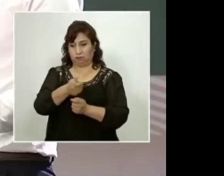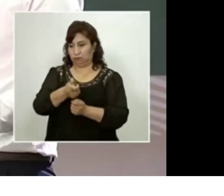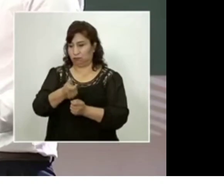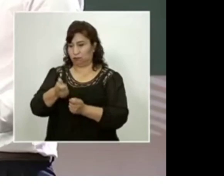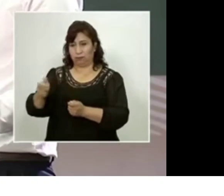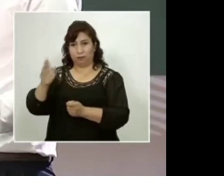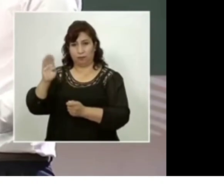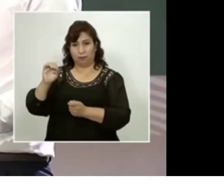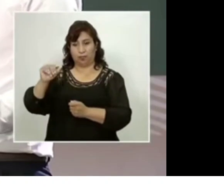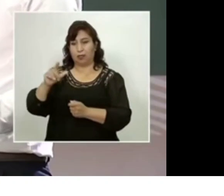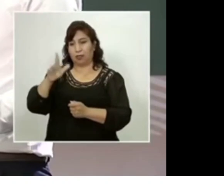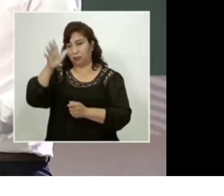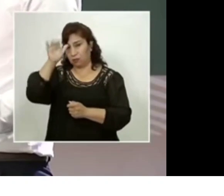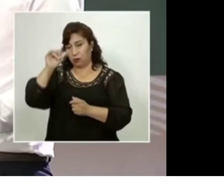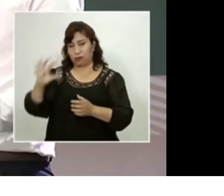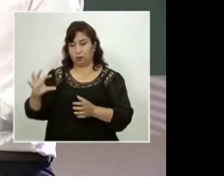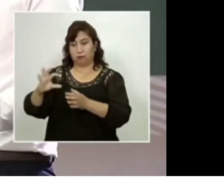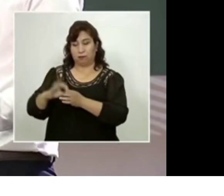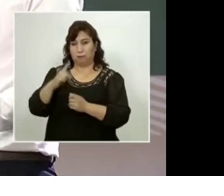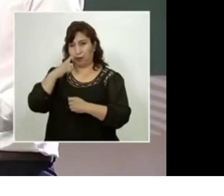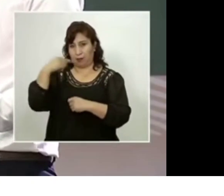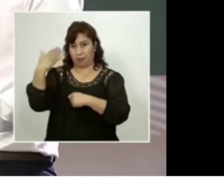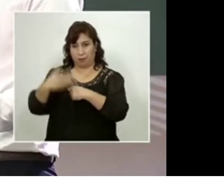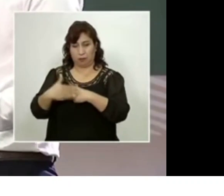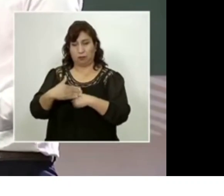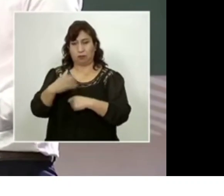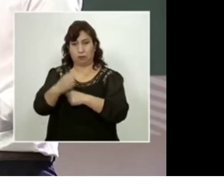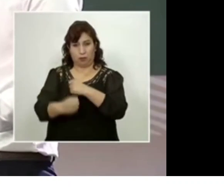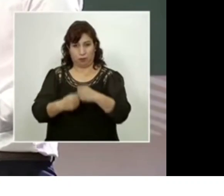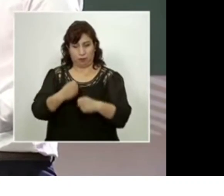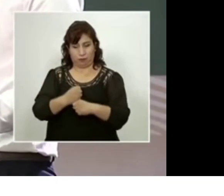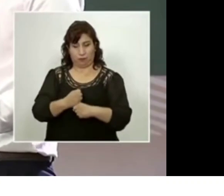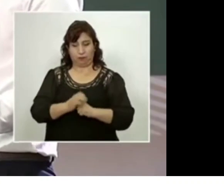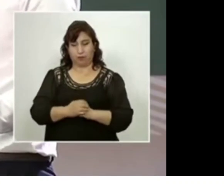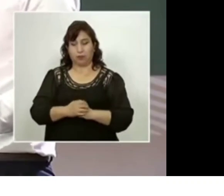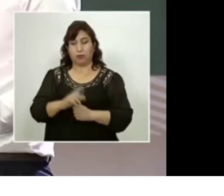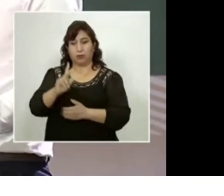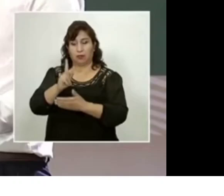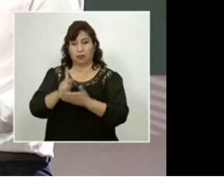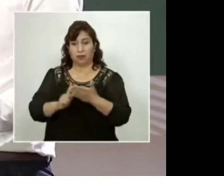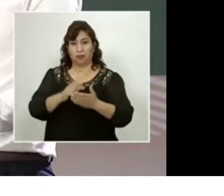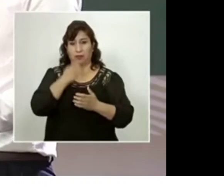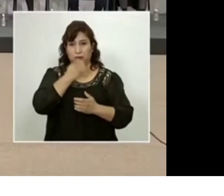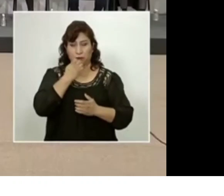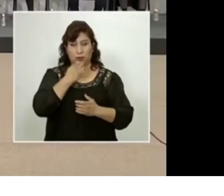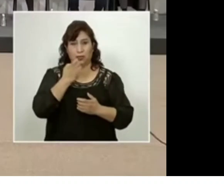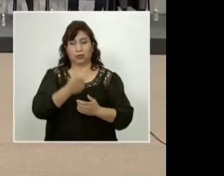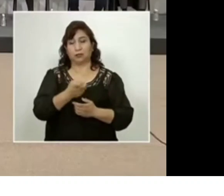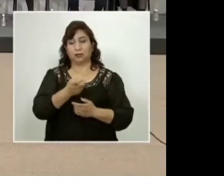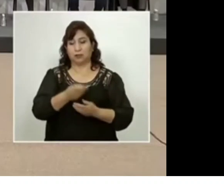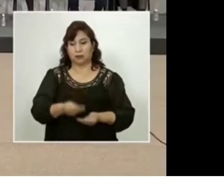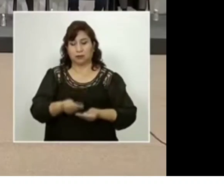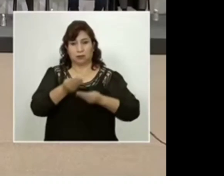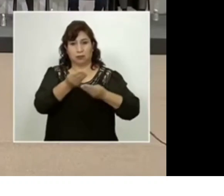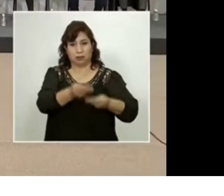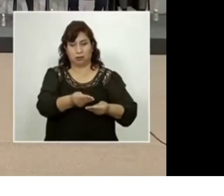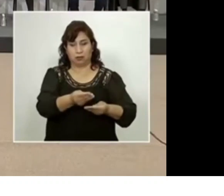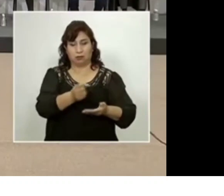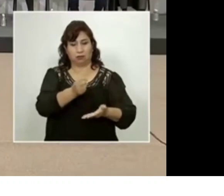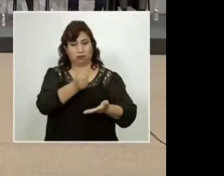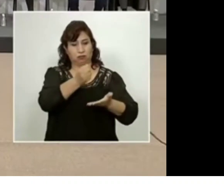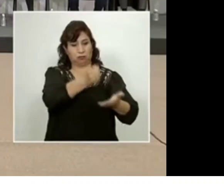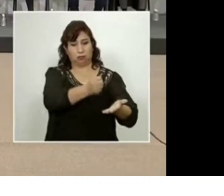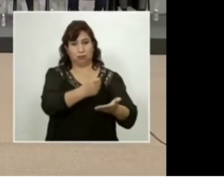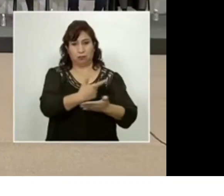incrementarán acorde a la inflación para el próximo año. Por medio del programa La Escuela es Nuestra, se ha entregado de manera directa el